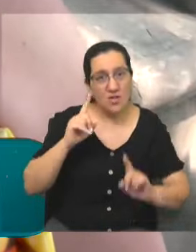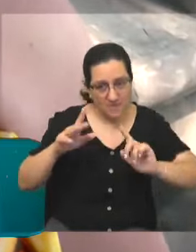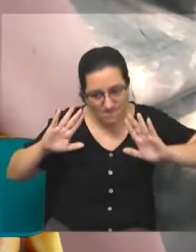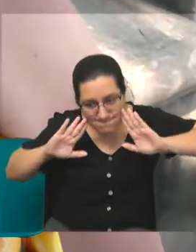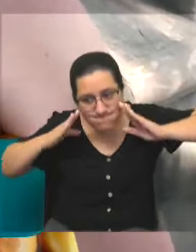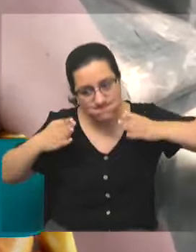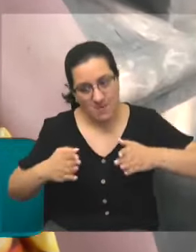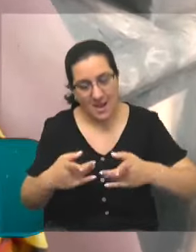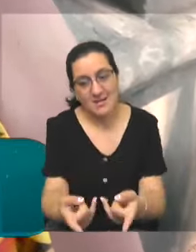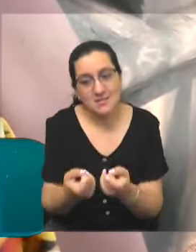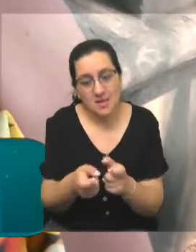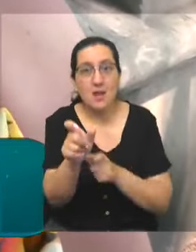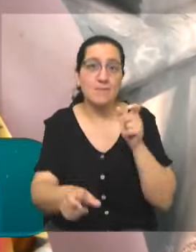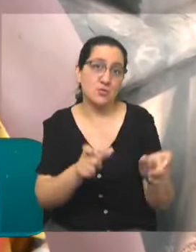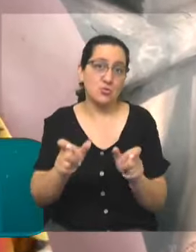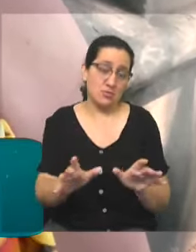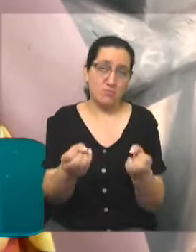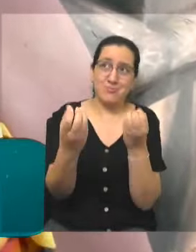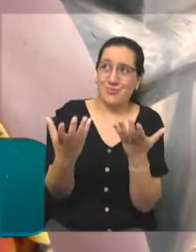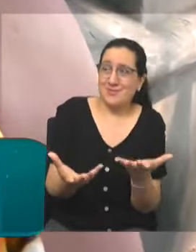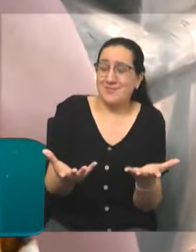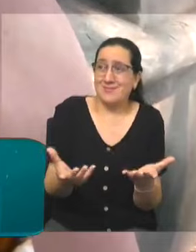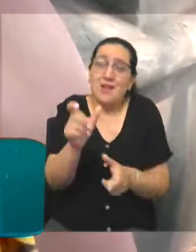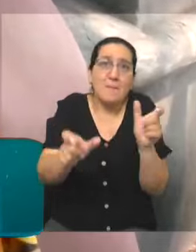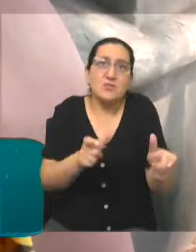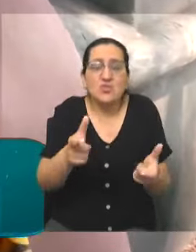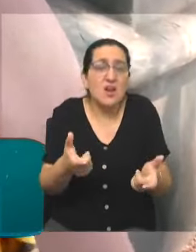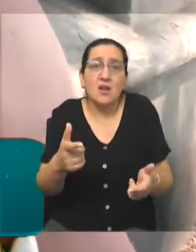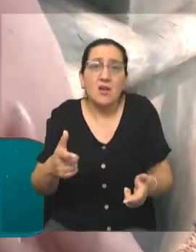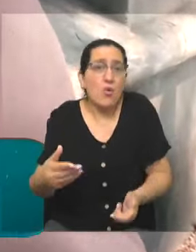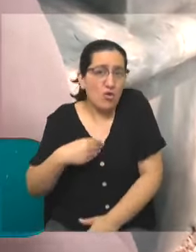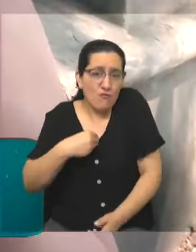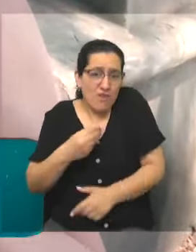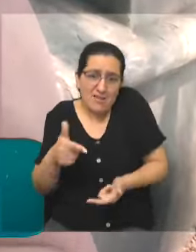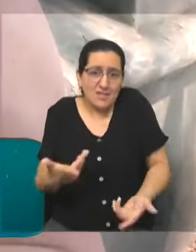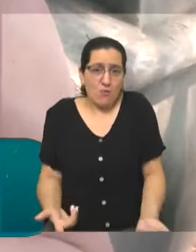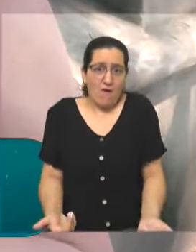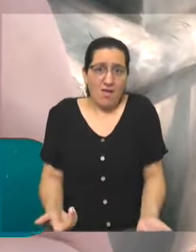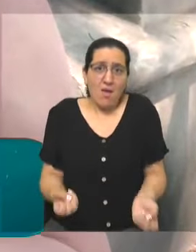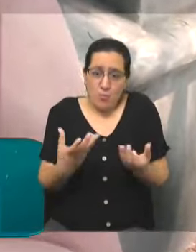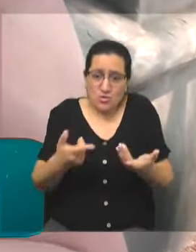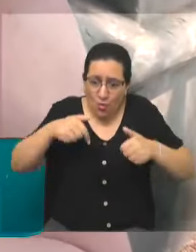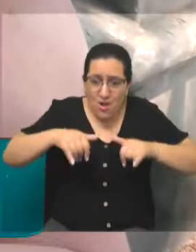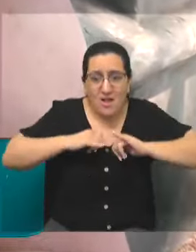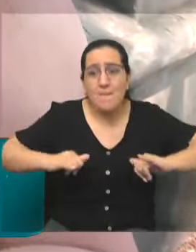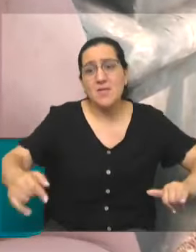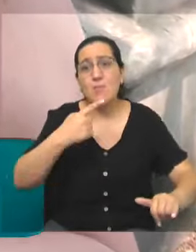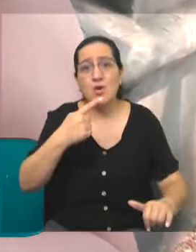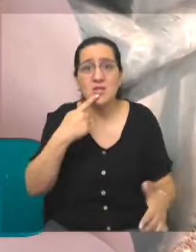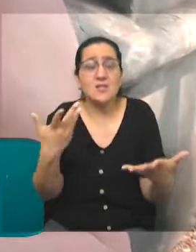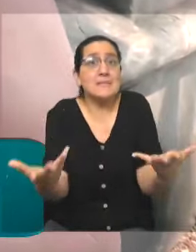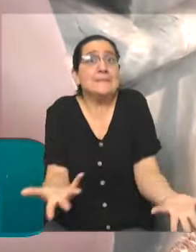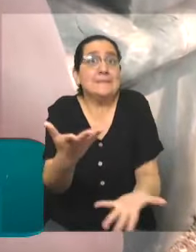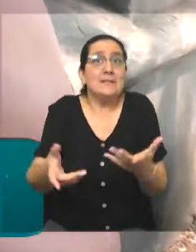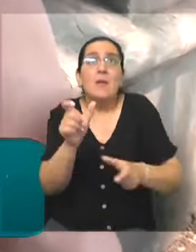más hacia la necesidad de la gente. Porque si no, la gente está descreída. Por eso está pasando hoy en las campañas políticas lo que está pasando,